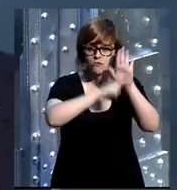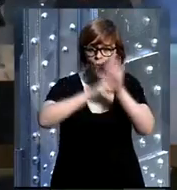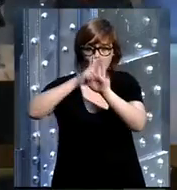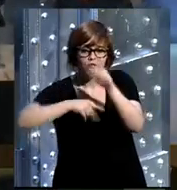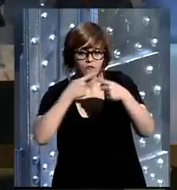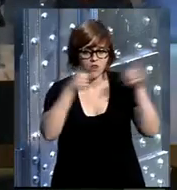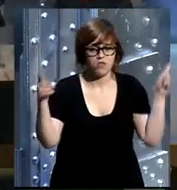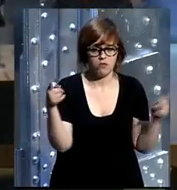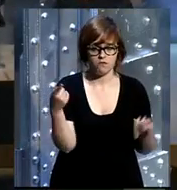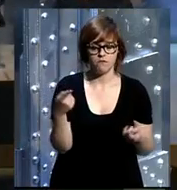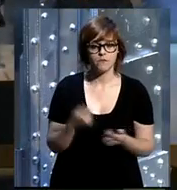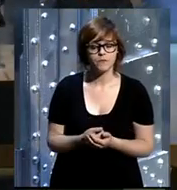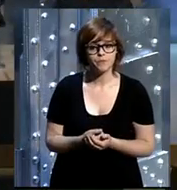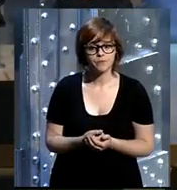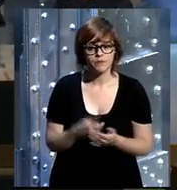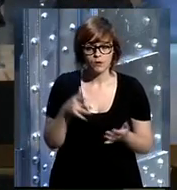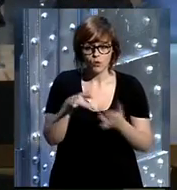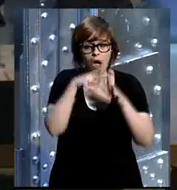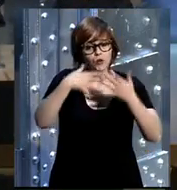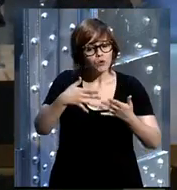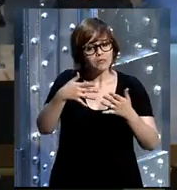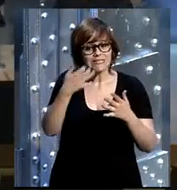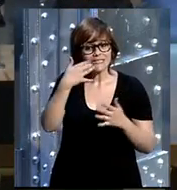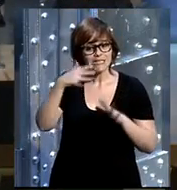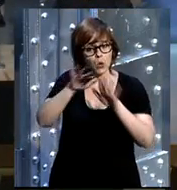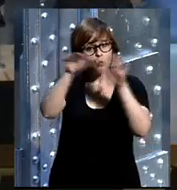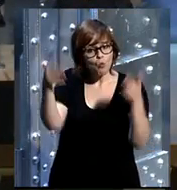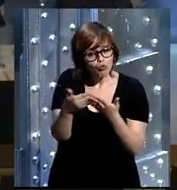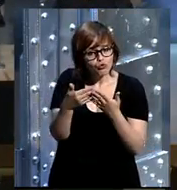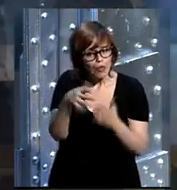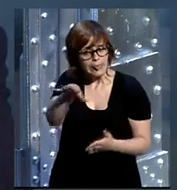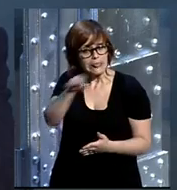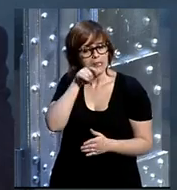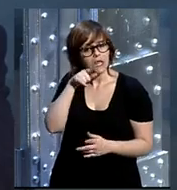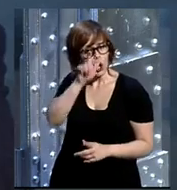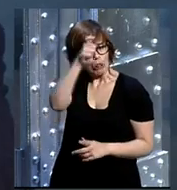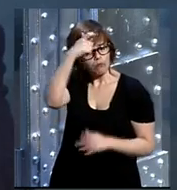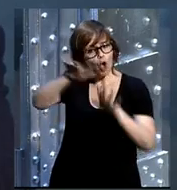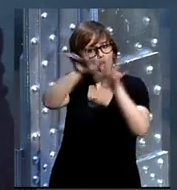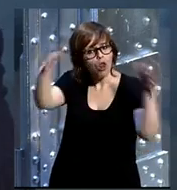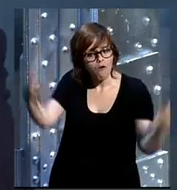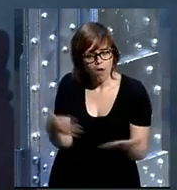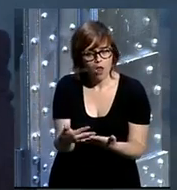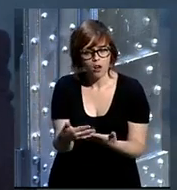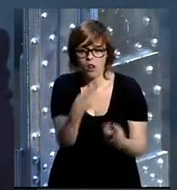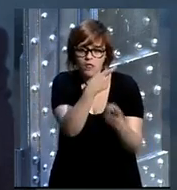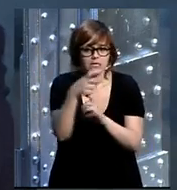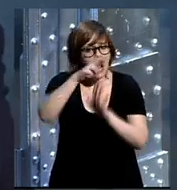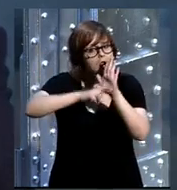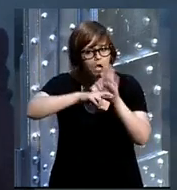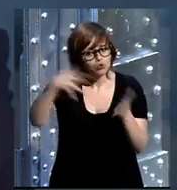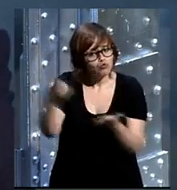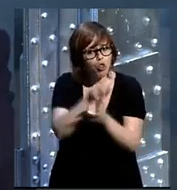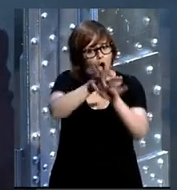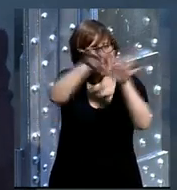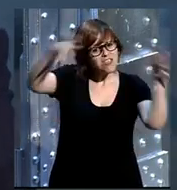Europa y en Estados Unidos. Y en un mundo global eso es un problema fundamental. Por tanto, nosotros pensamos que